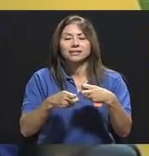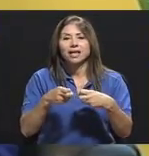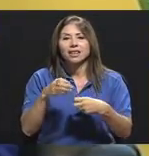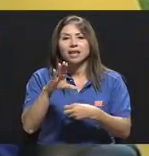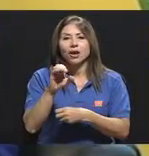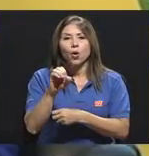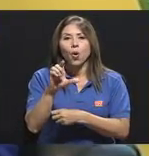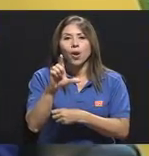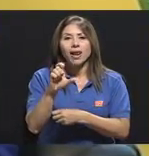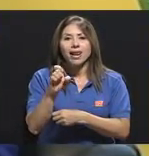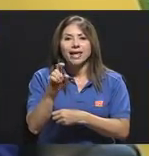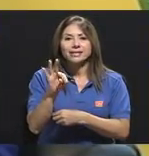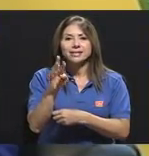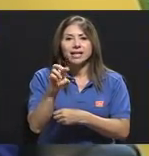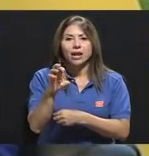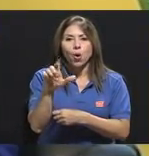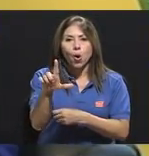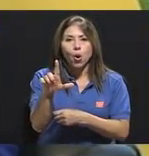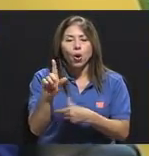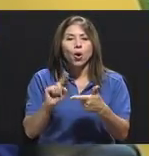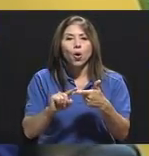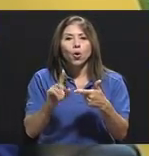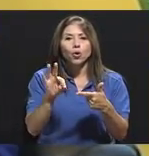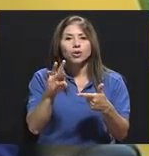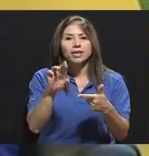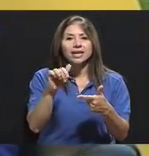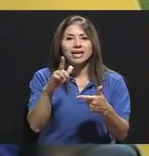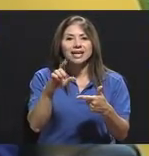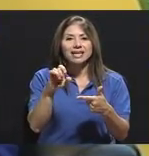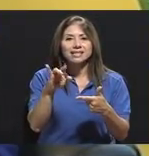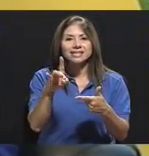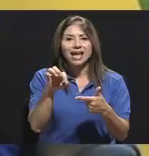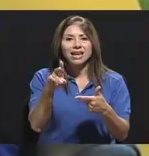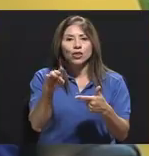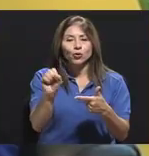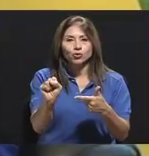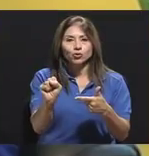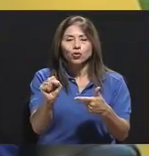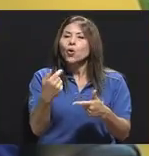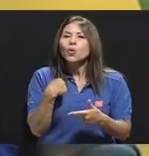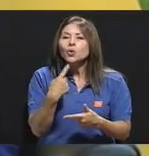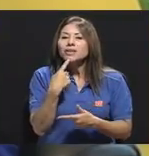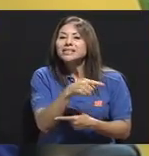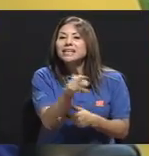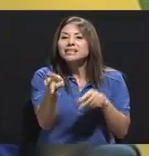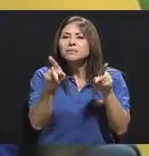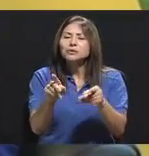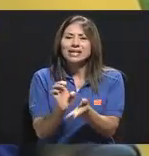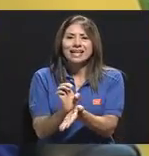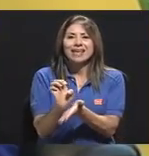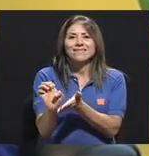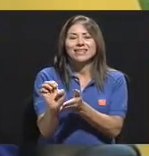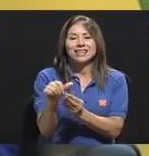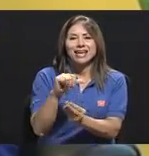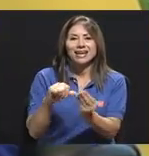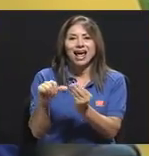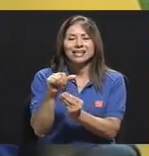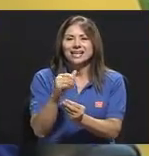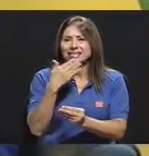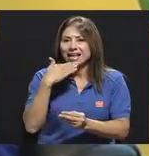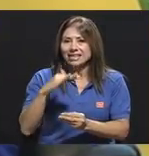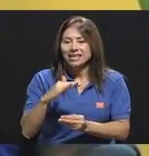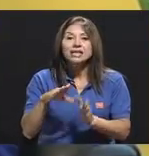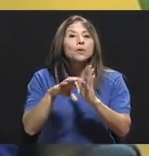eh básicamente eh uno les explica que evite las grasas que son dañinas verdad como